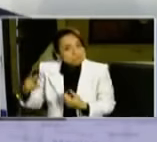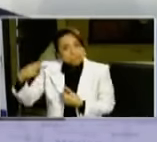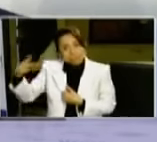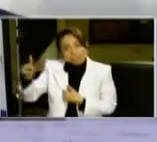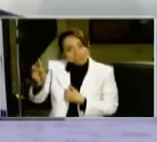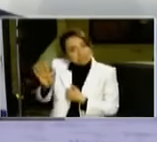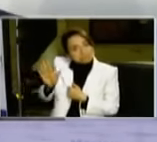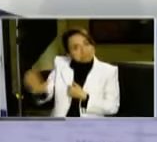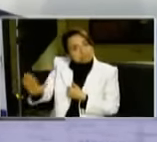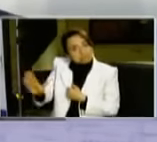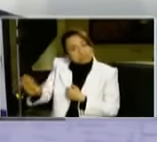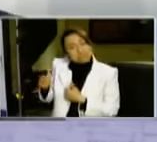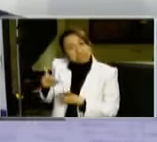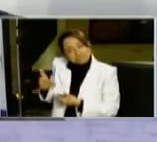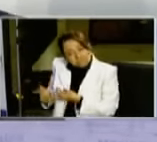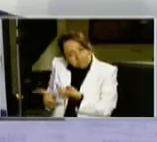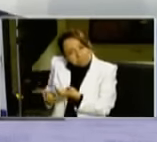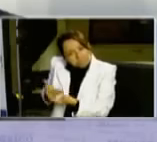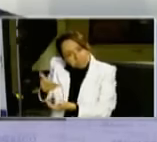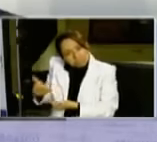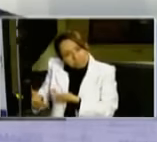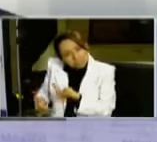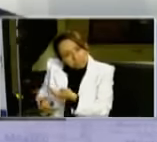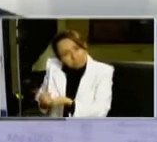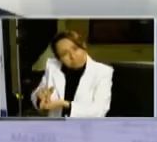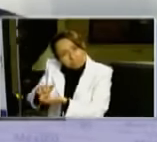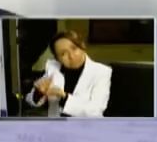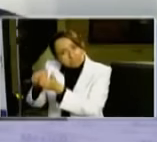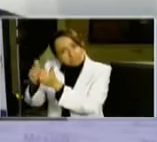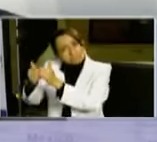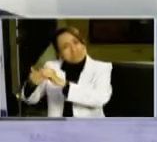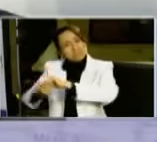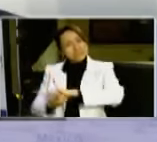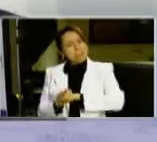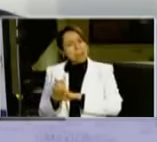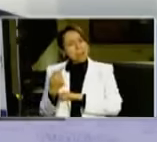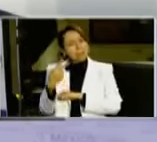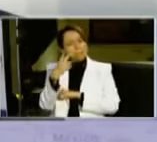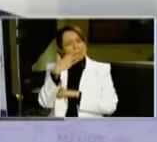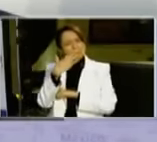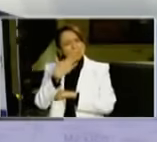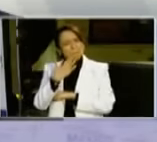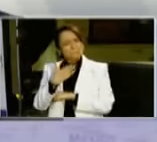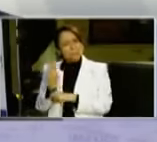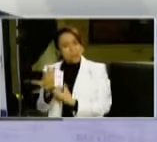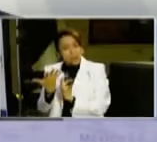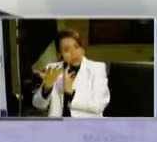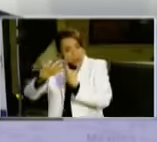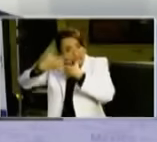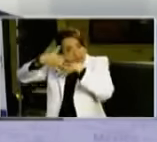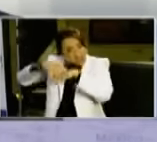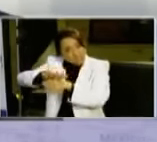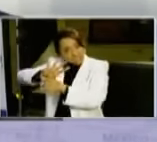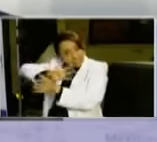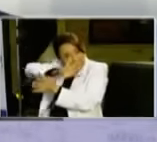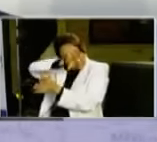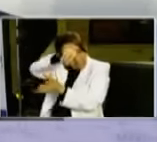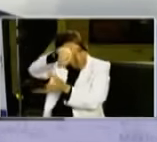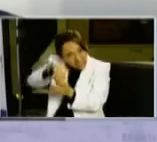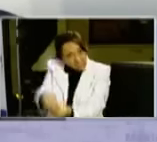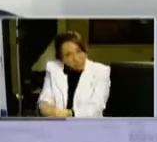las críticas que se le hacen a la Unión Europea hoy día son de poca integración, no de insuficiente integración, sobre todo en el